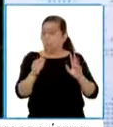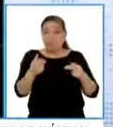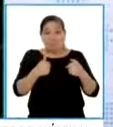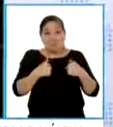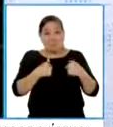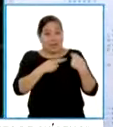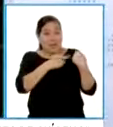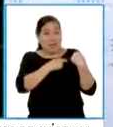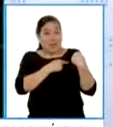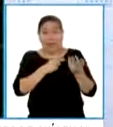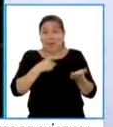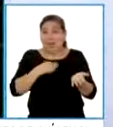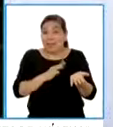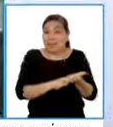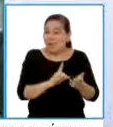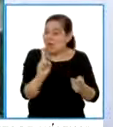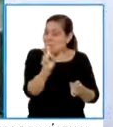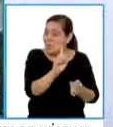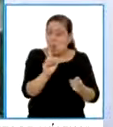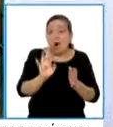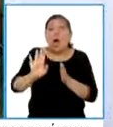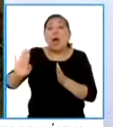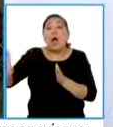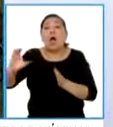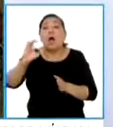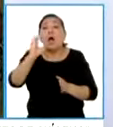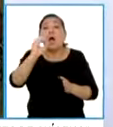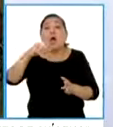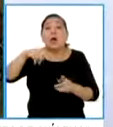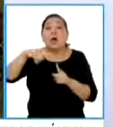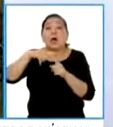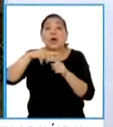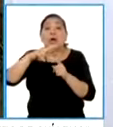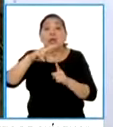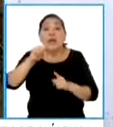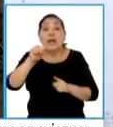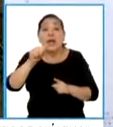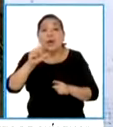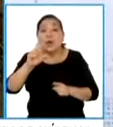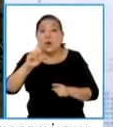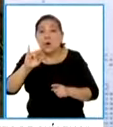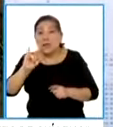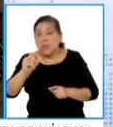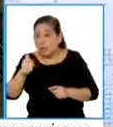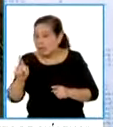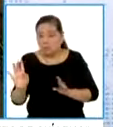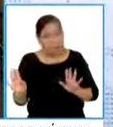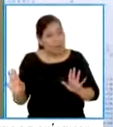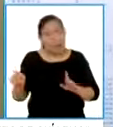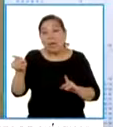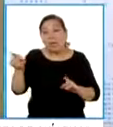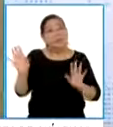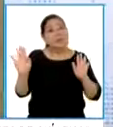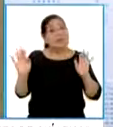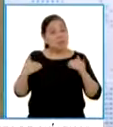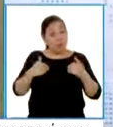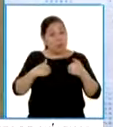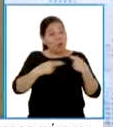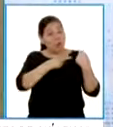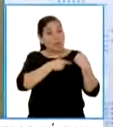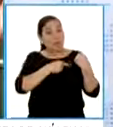tal persona de la institución y que ha cometido tal o cual falta o tal o cual delito. Perfecto. Porque esa no es mi